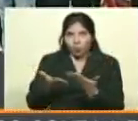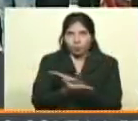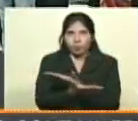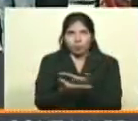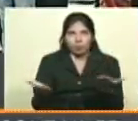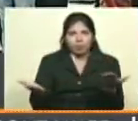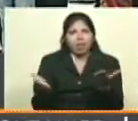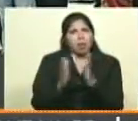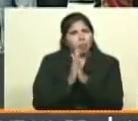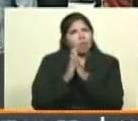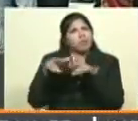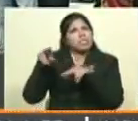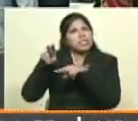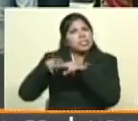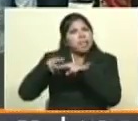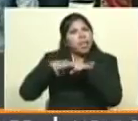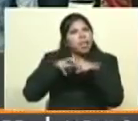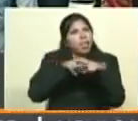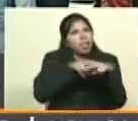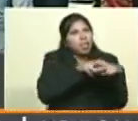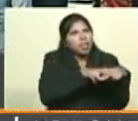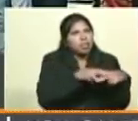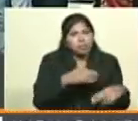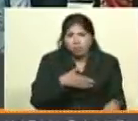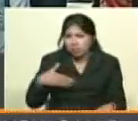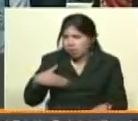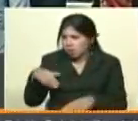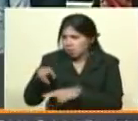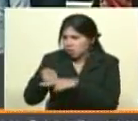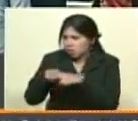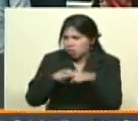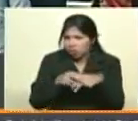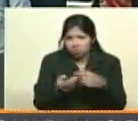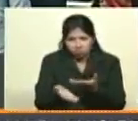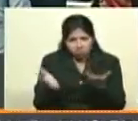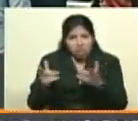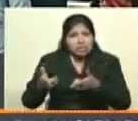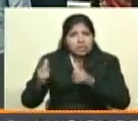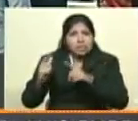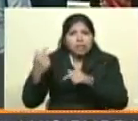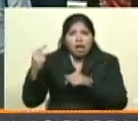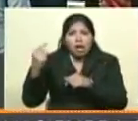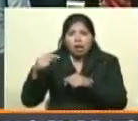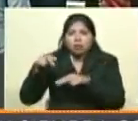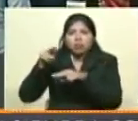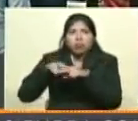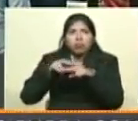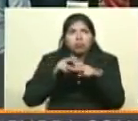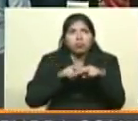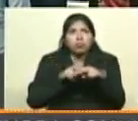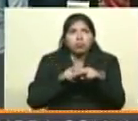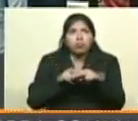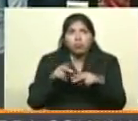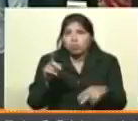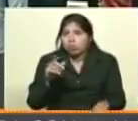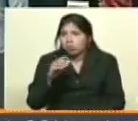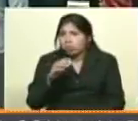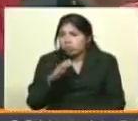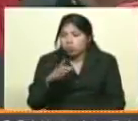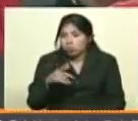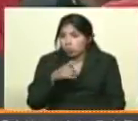Vamos a sentarnos, siéntense. Mira, aquí hay una silla, los que quieran sentarse, compañeros, miren. Los que no tengan silla, aquí tienen bastante silla, por